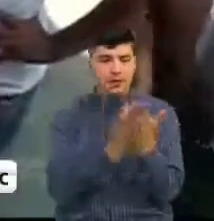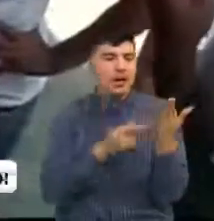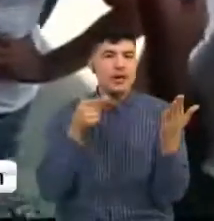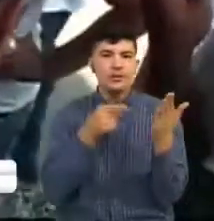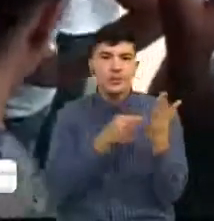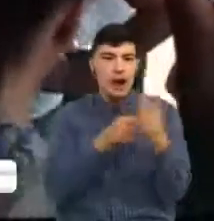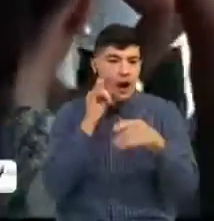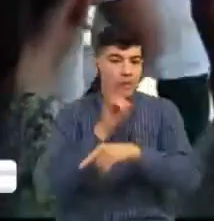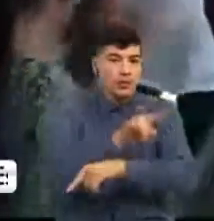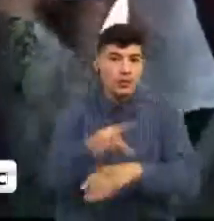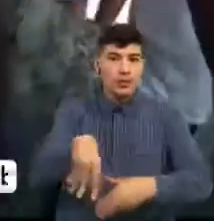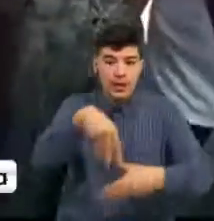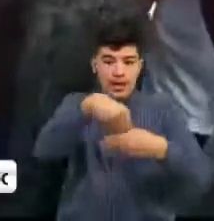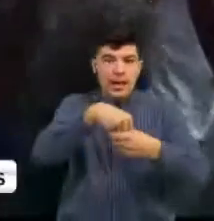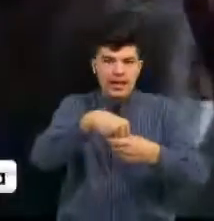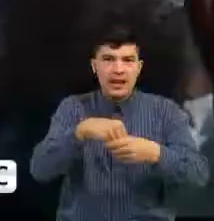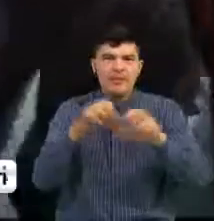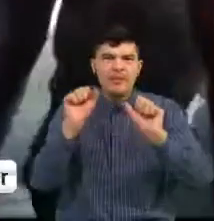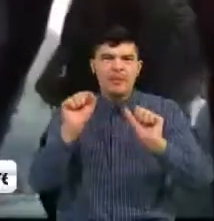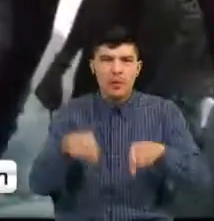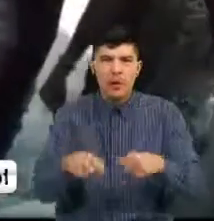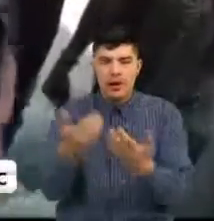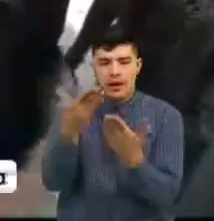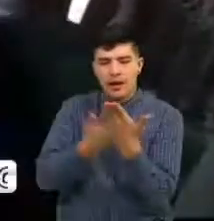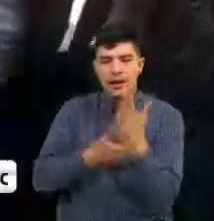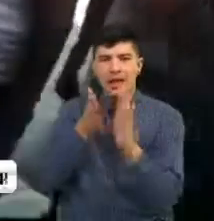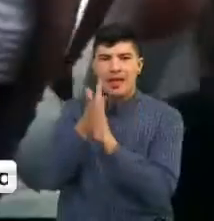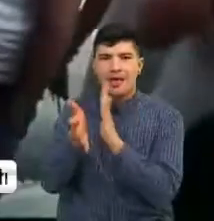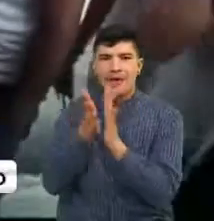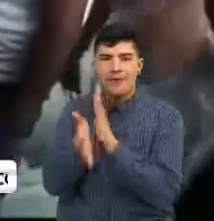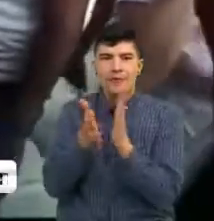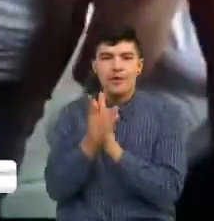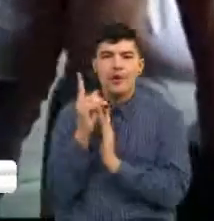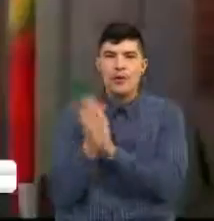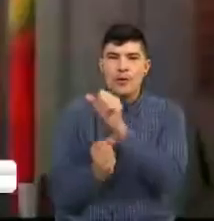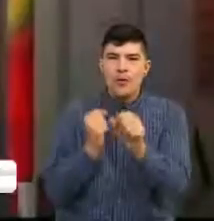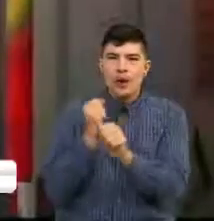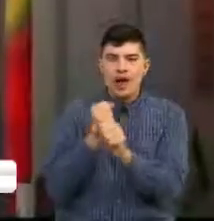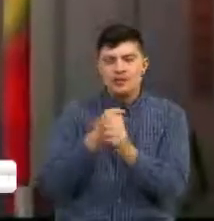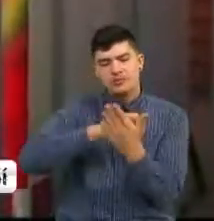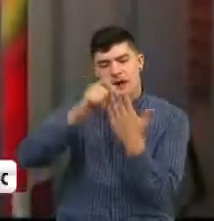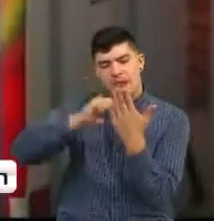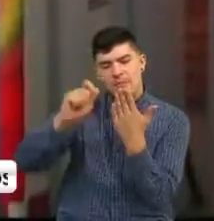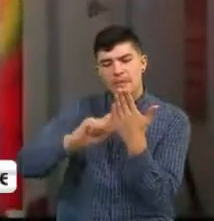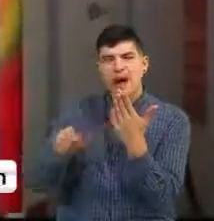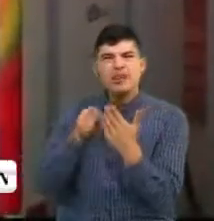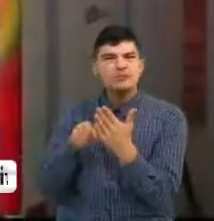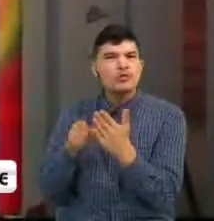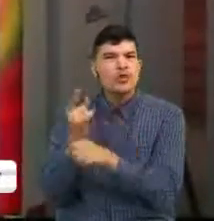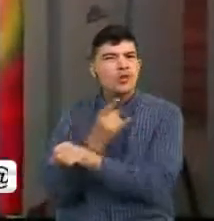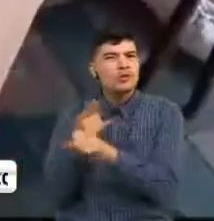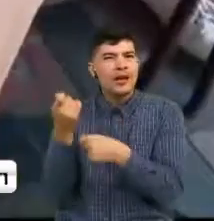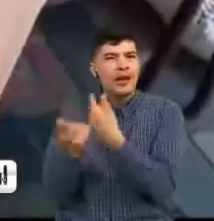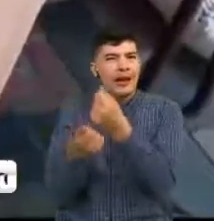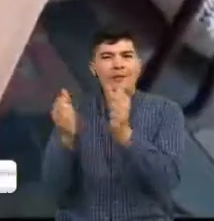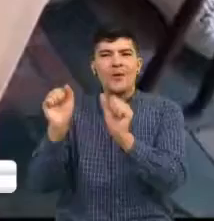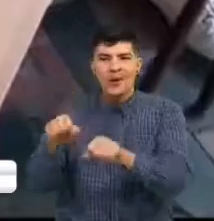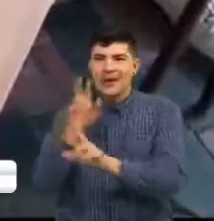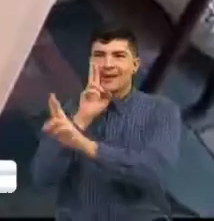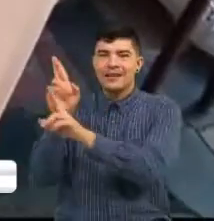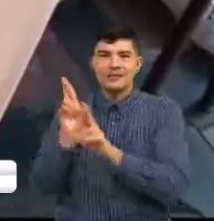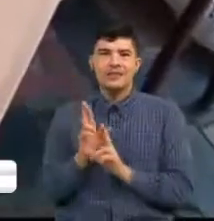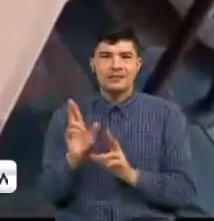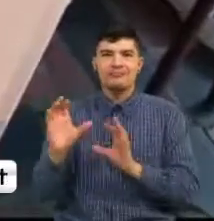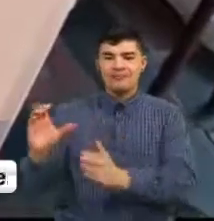interna. Eso para que presenten los informes anuales de ingresos y gastos de la vigencia fiscal del año anterior y así poder obtener el